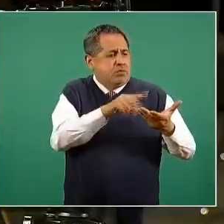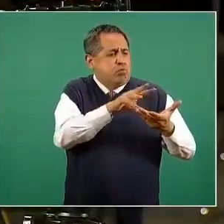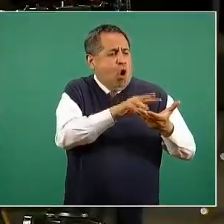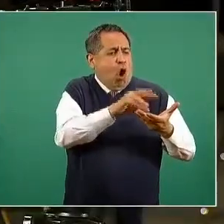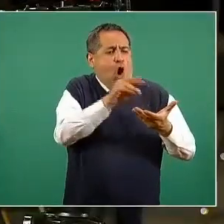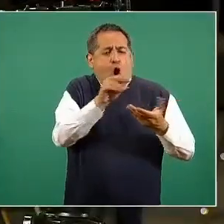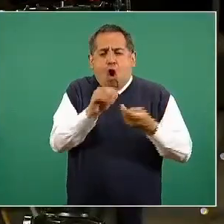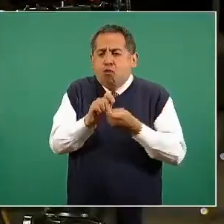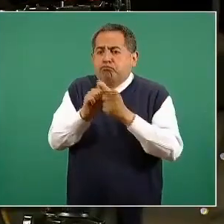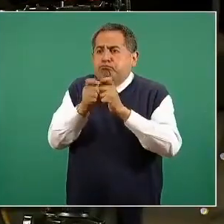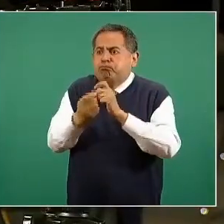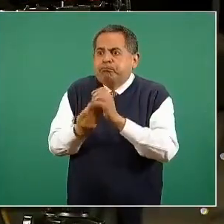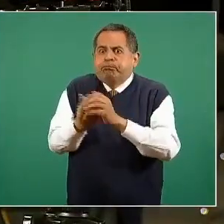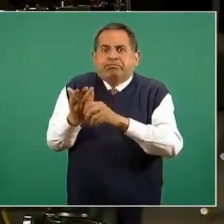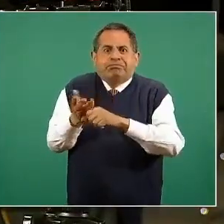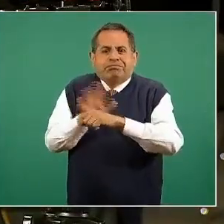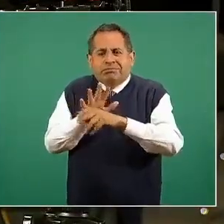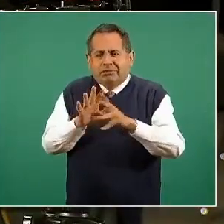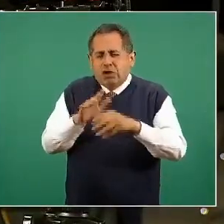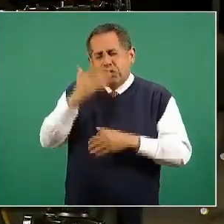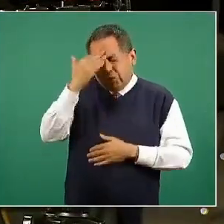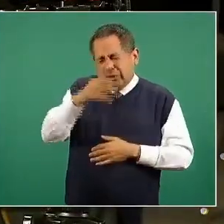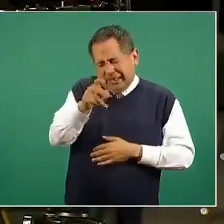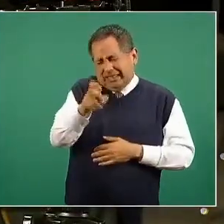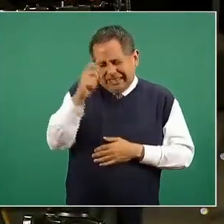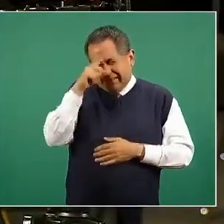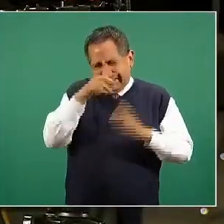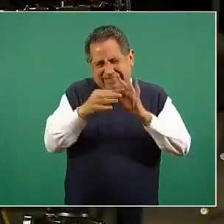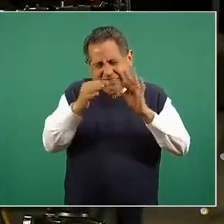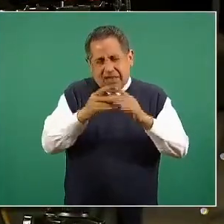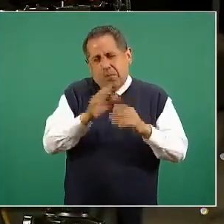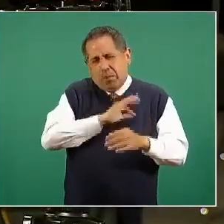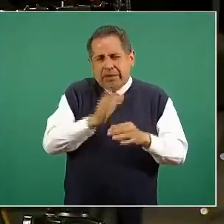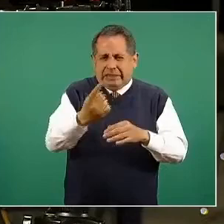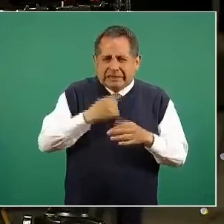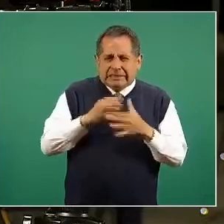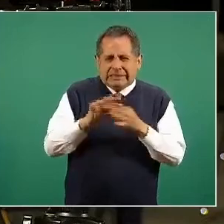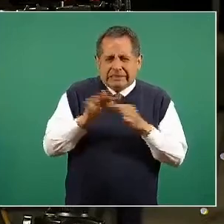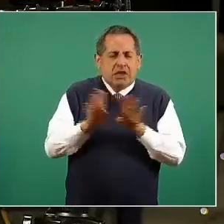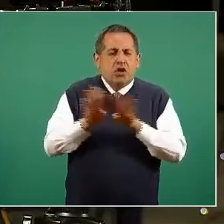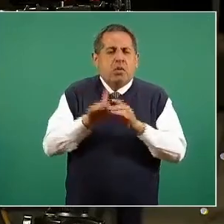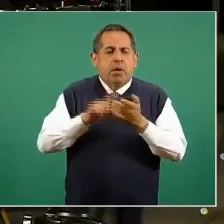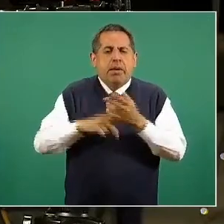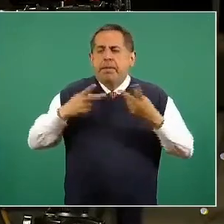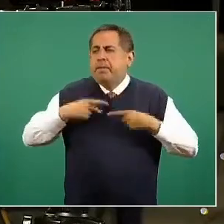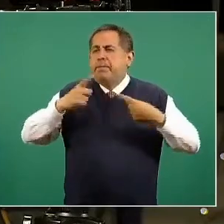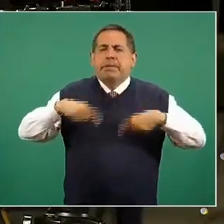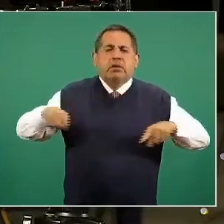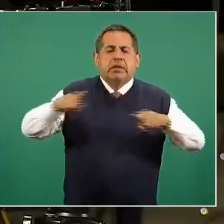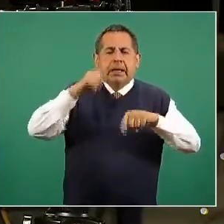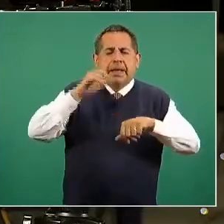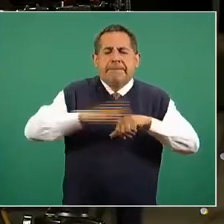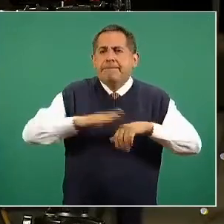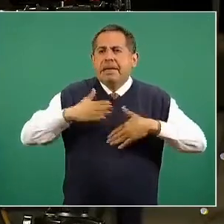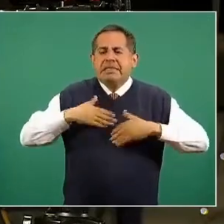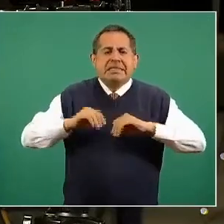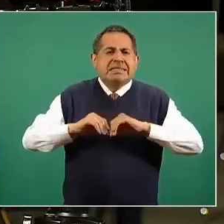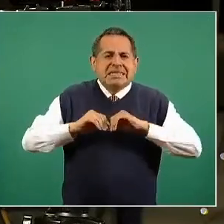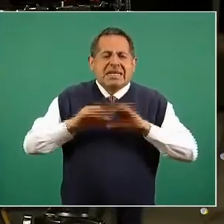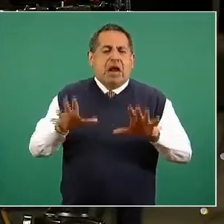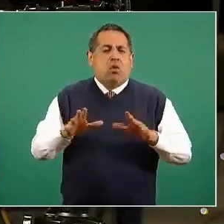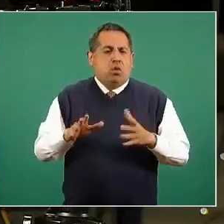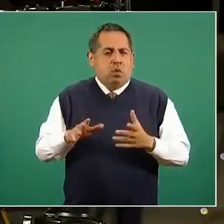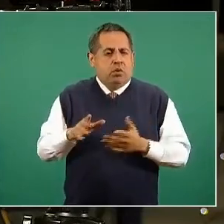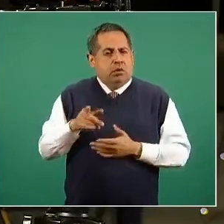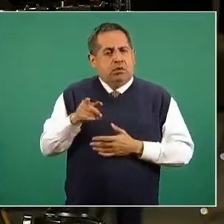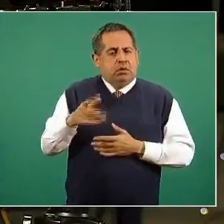si nos pudiera ayudar, sé que es un poco técnico el tema, pero si nos pudiera ayudar para que la gente entienda y de esta